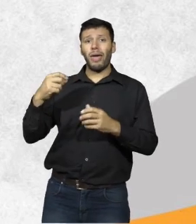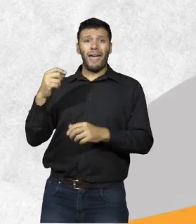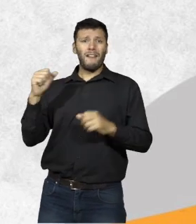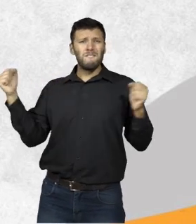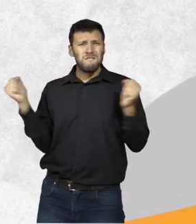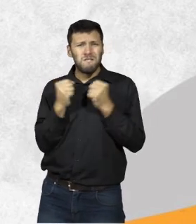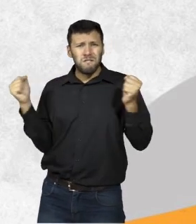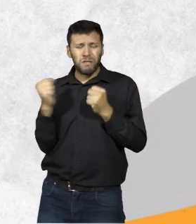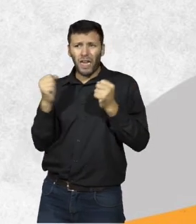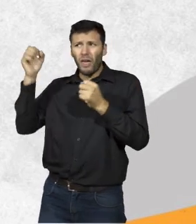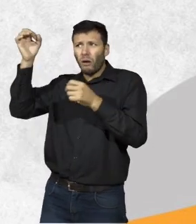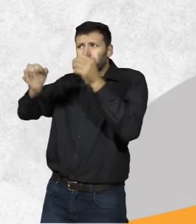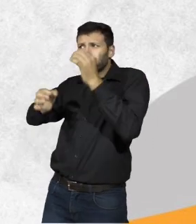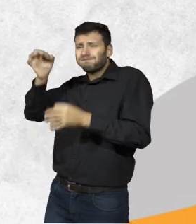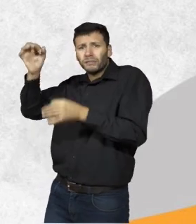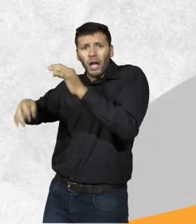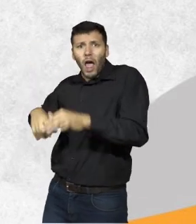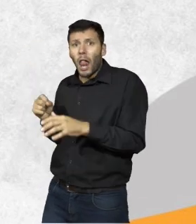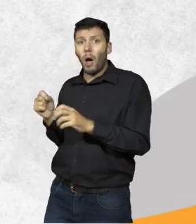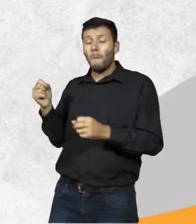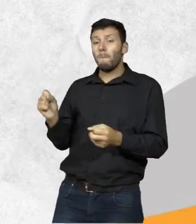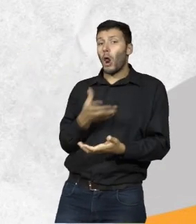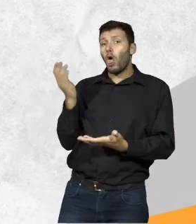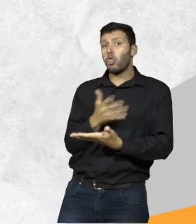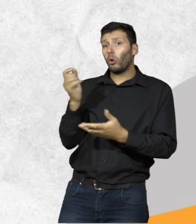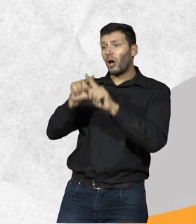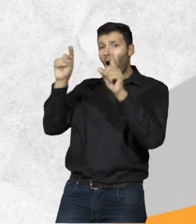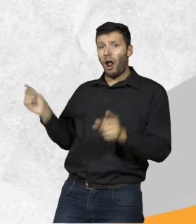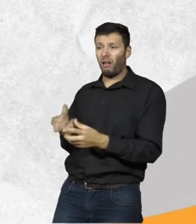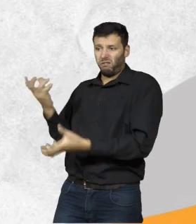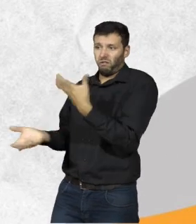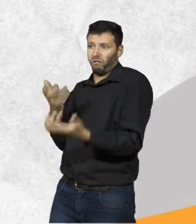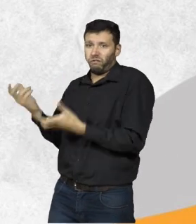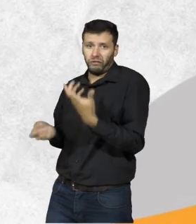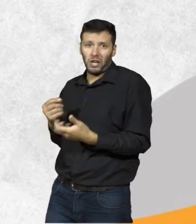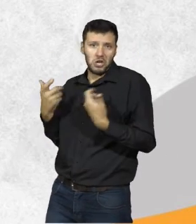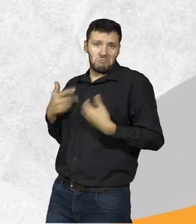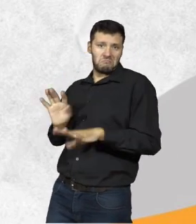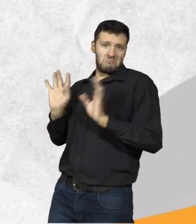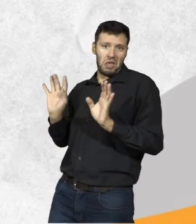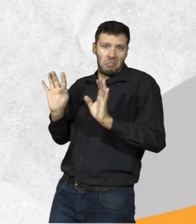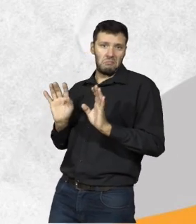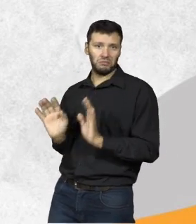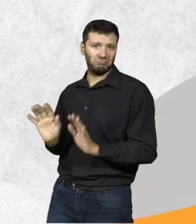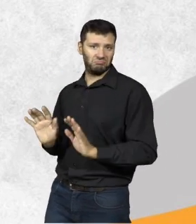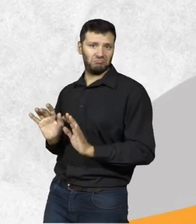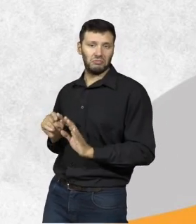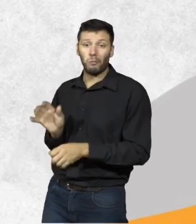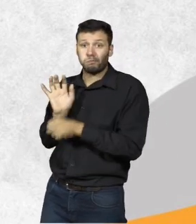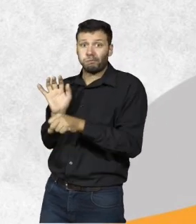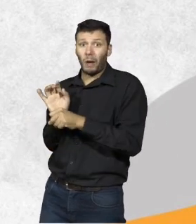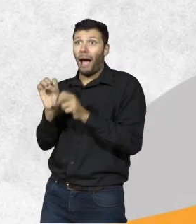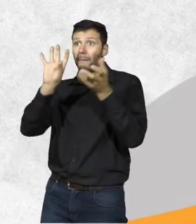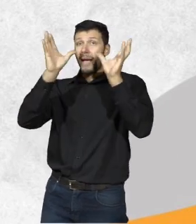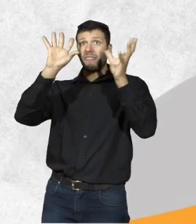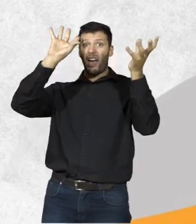productor quemaba las cubiertas. Era una práctica habitual quemar las cubiertas, que era contraproducente no solo para el